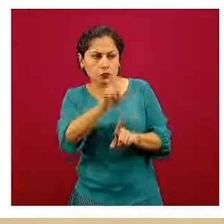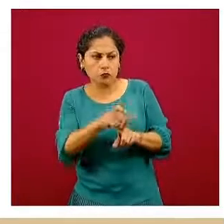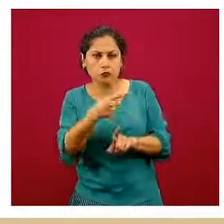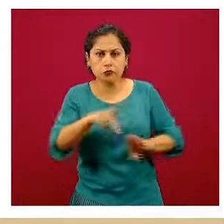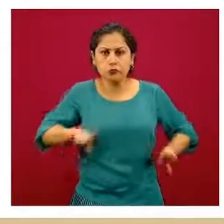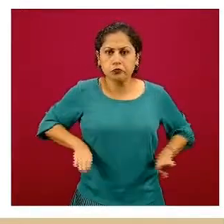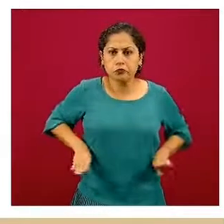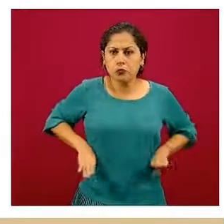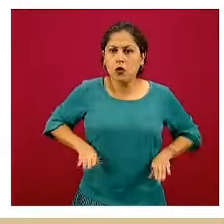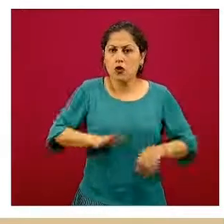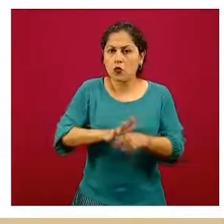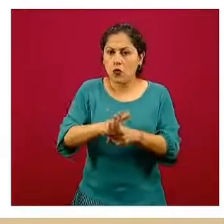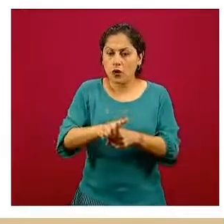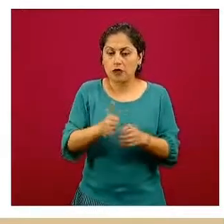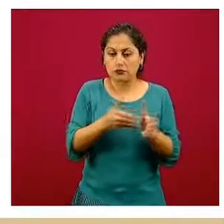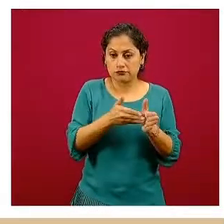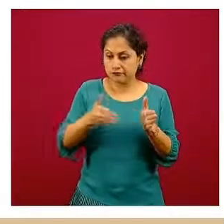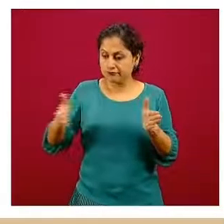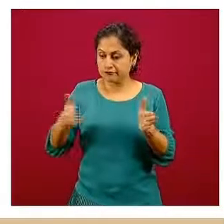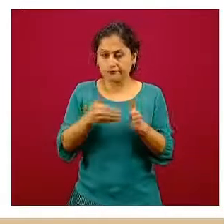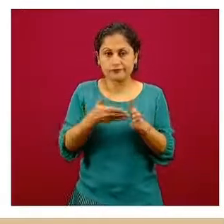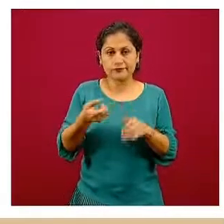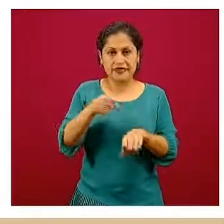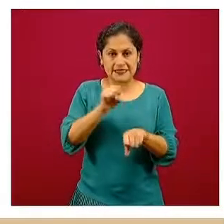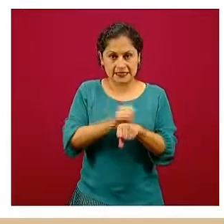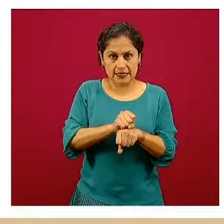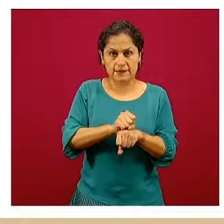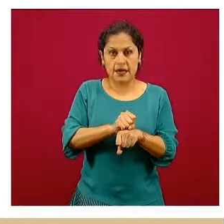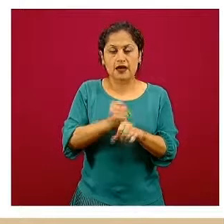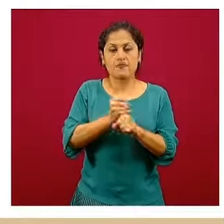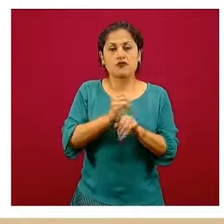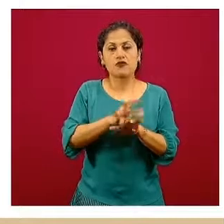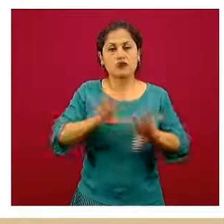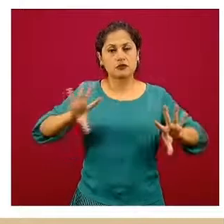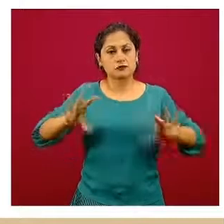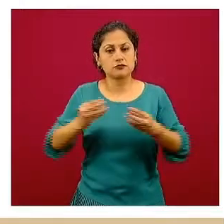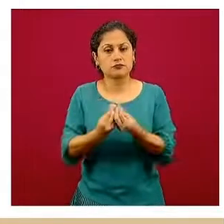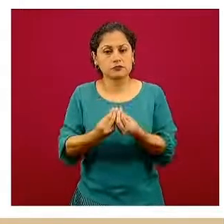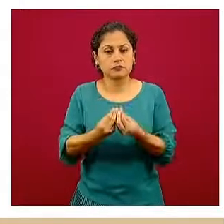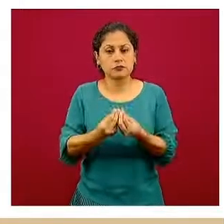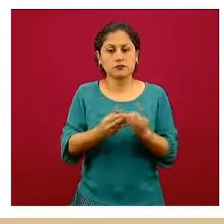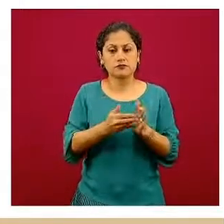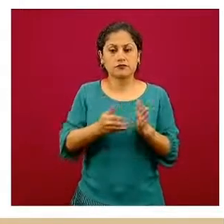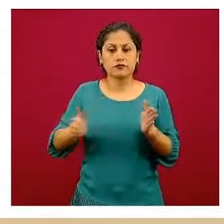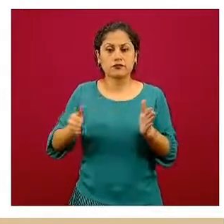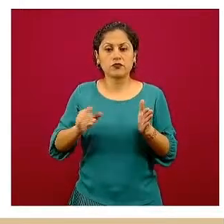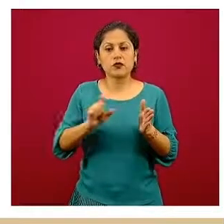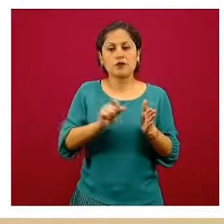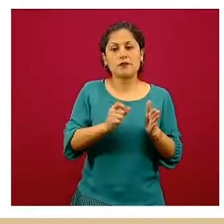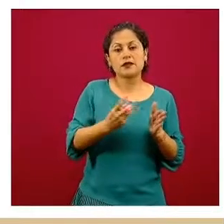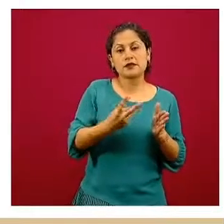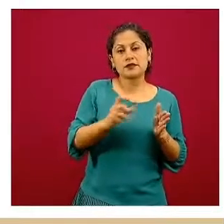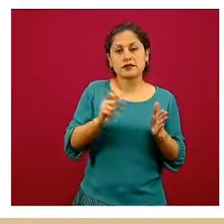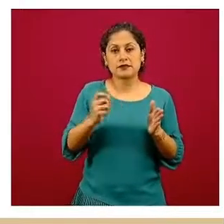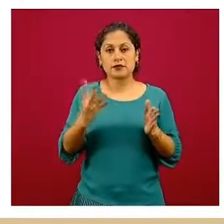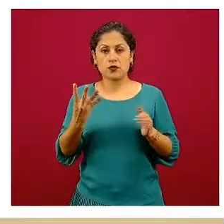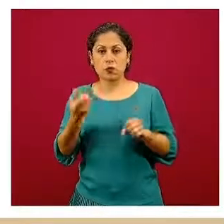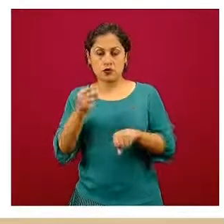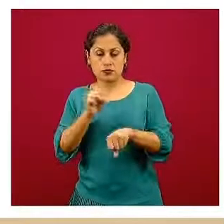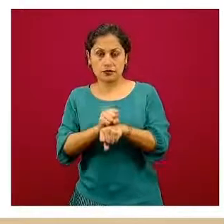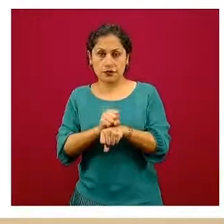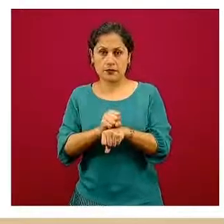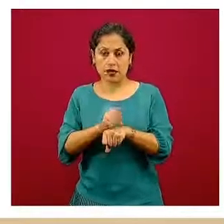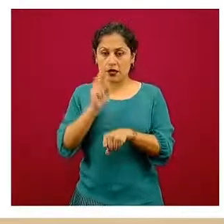en este caso, digamos, las semanas ya más completas de información, que serían las 23 y la 24, vemos que